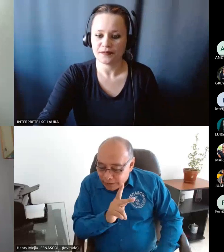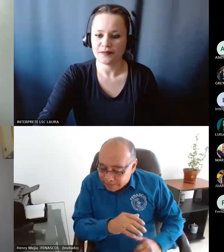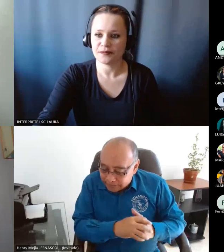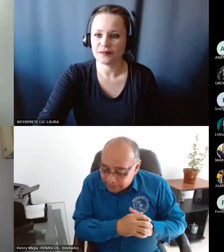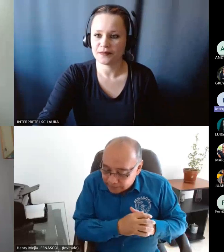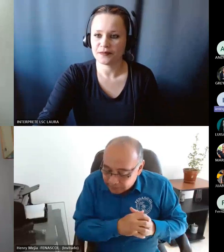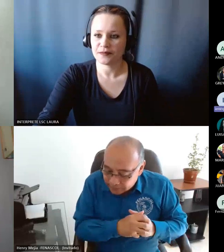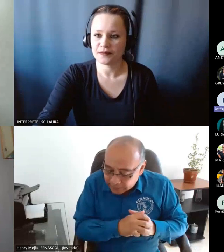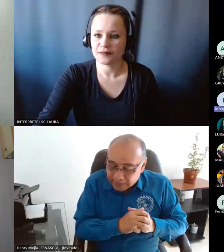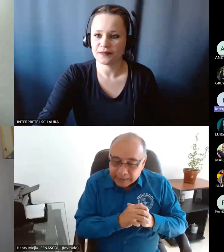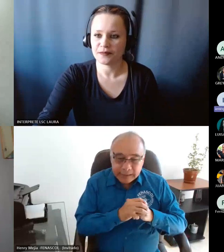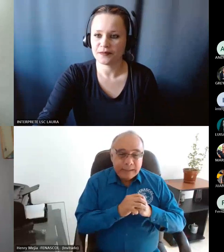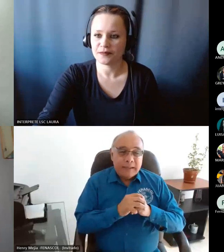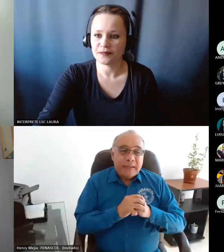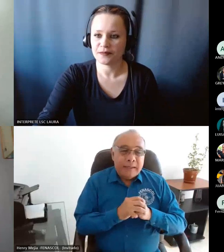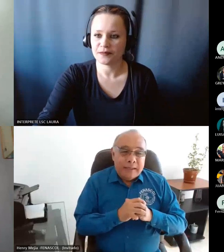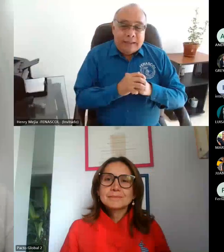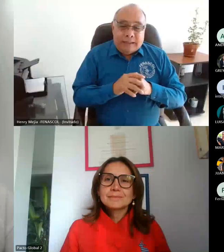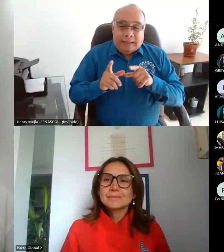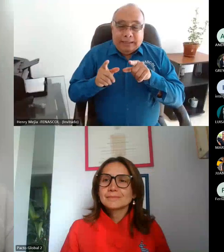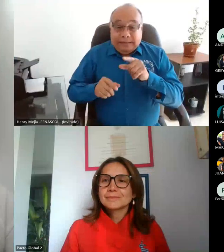adelante okay